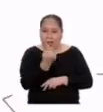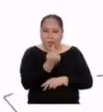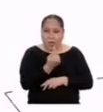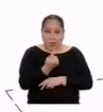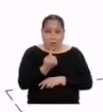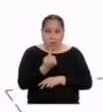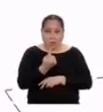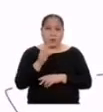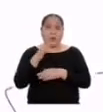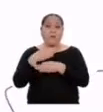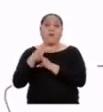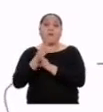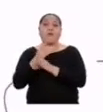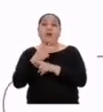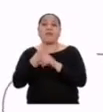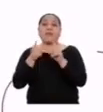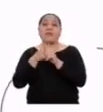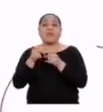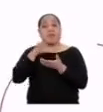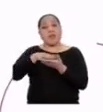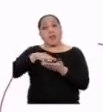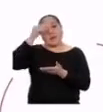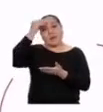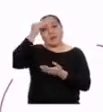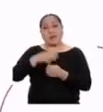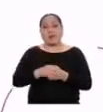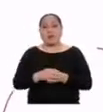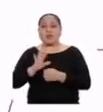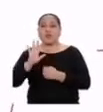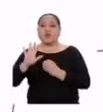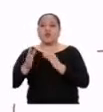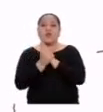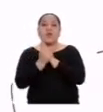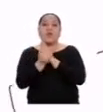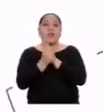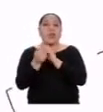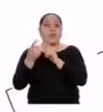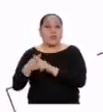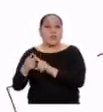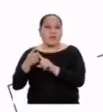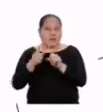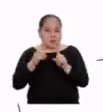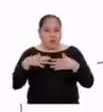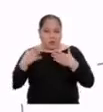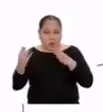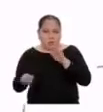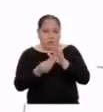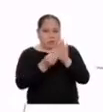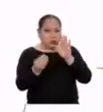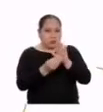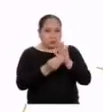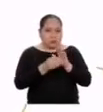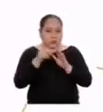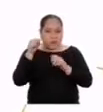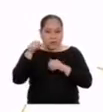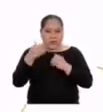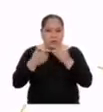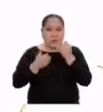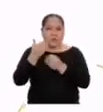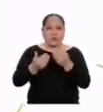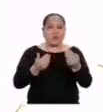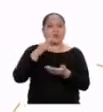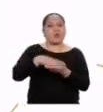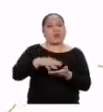tiene formas diferentes de aprender y habilidades diferentes que pueden aportar dentro del mismo proceso